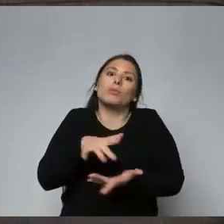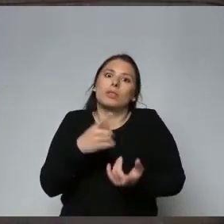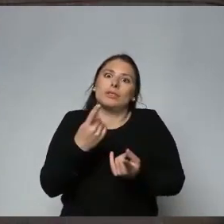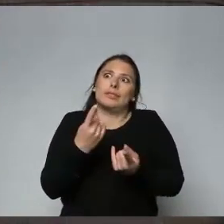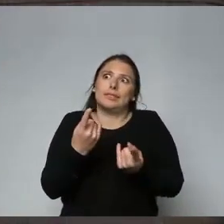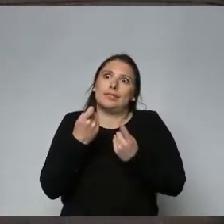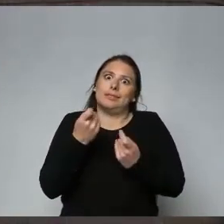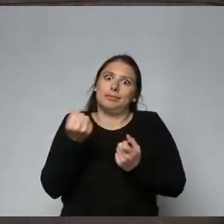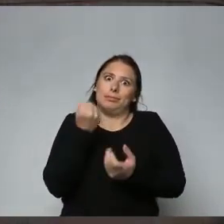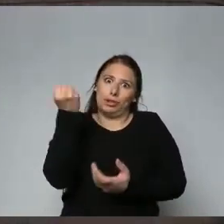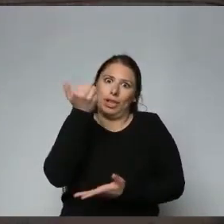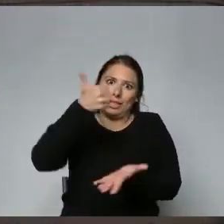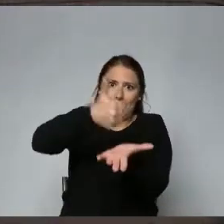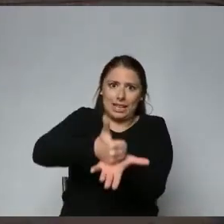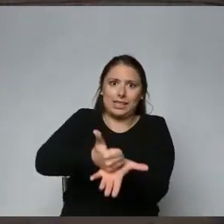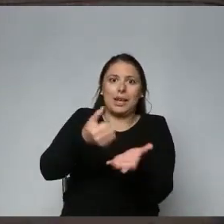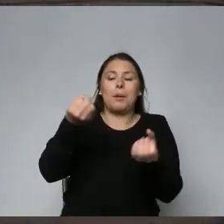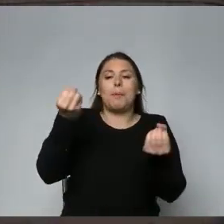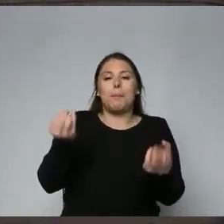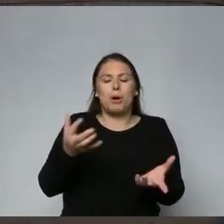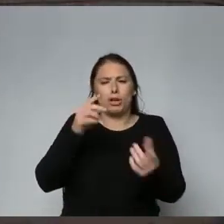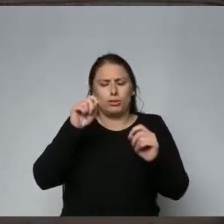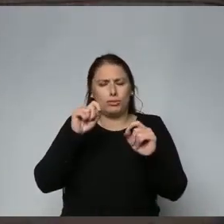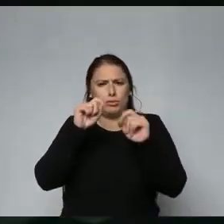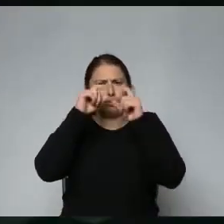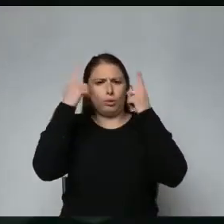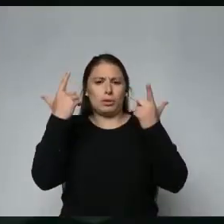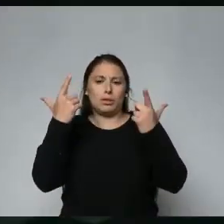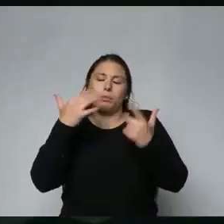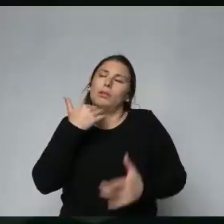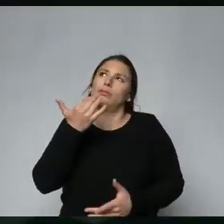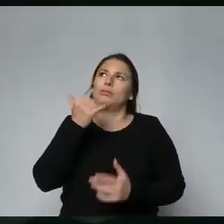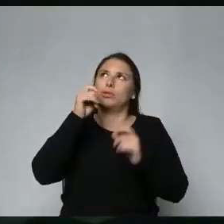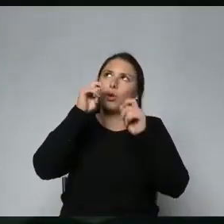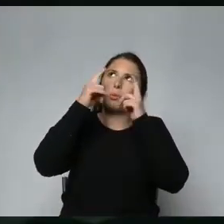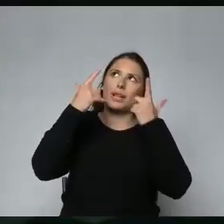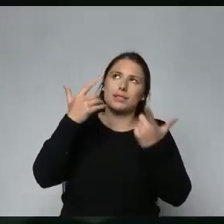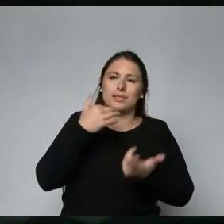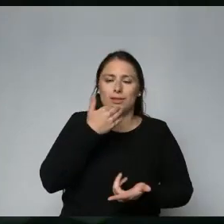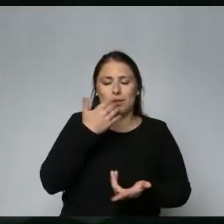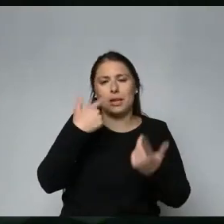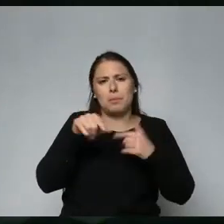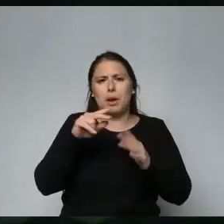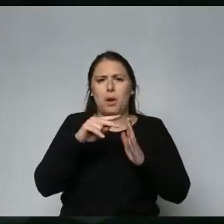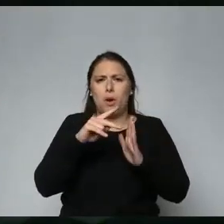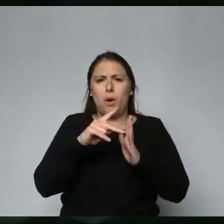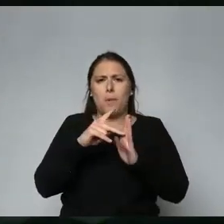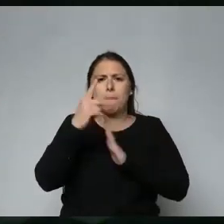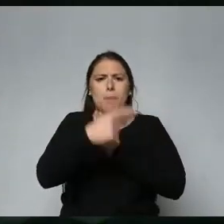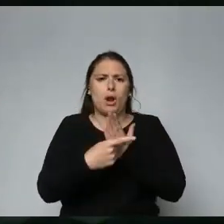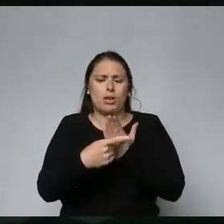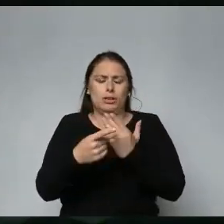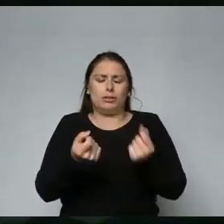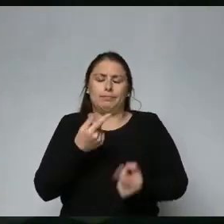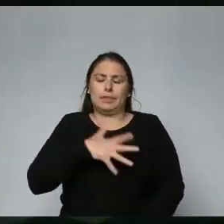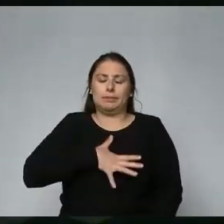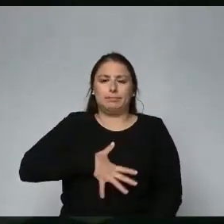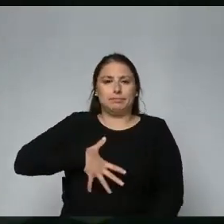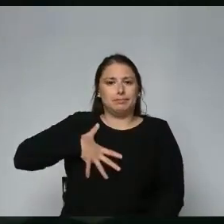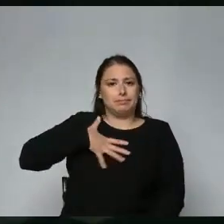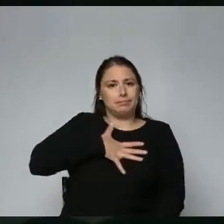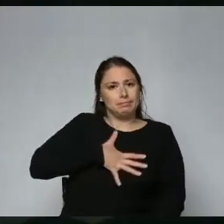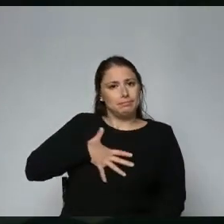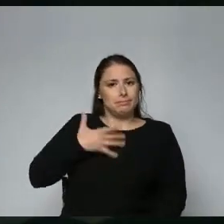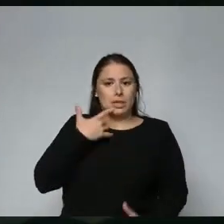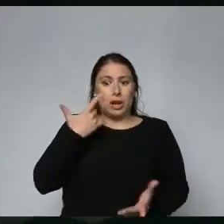porque es bastante sorprendente. Bueno, no sé si es sorprendente, pero es un proyecto... Lo más removedor, este proyecto que tiene,